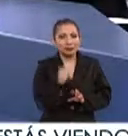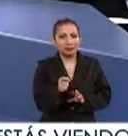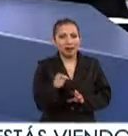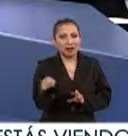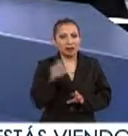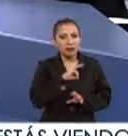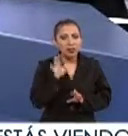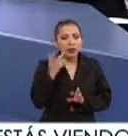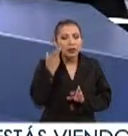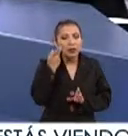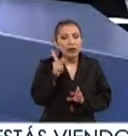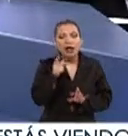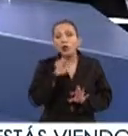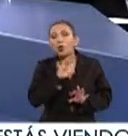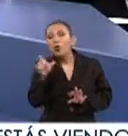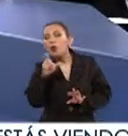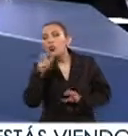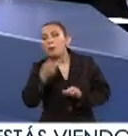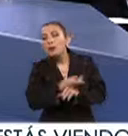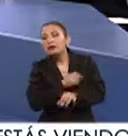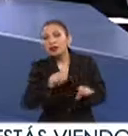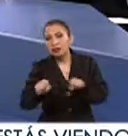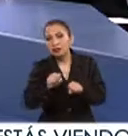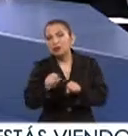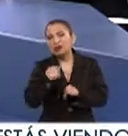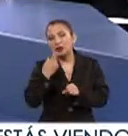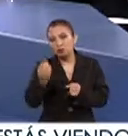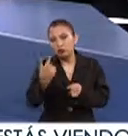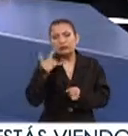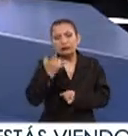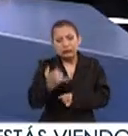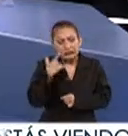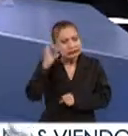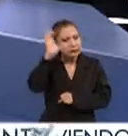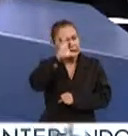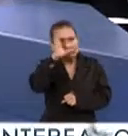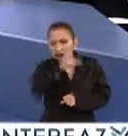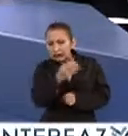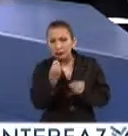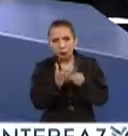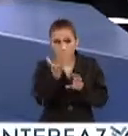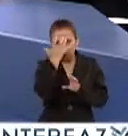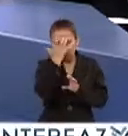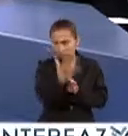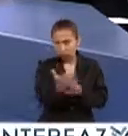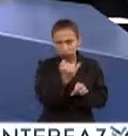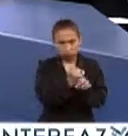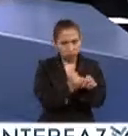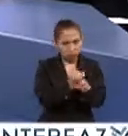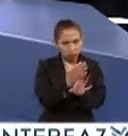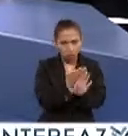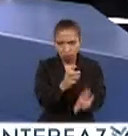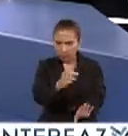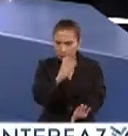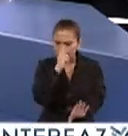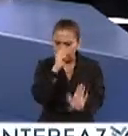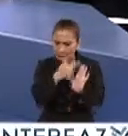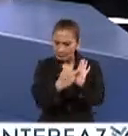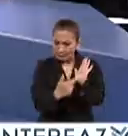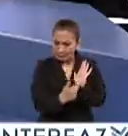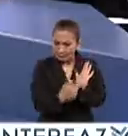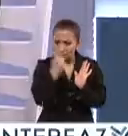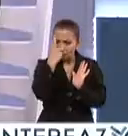el poder predecir un sismo. Y ha habido muchísimos esfuerzos científicos muy serios, muy rigurosos en